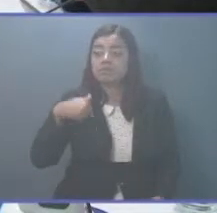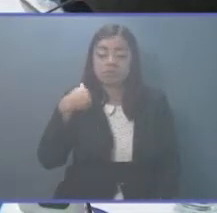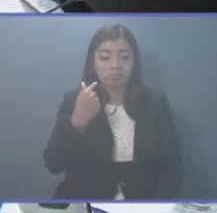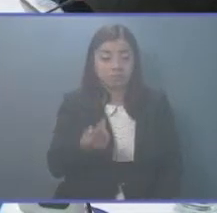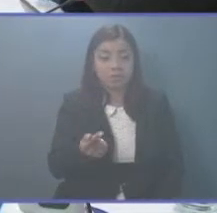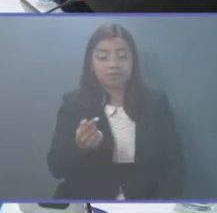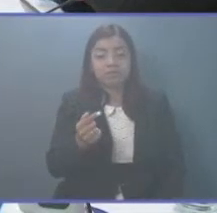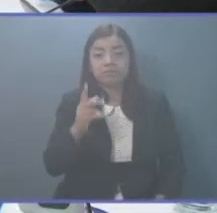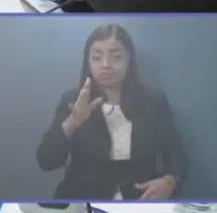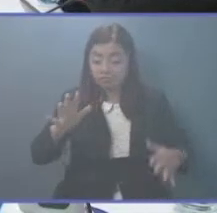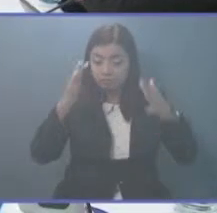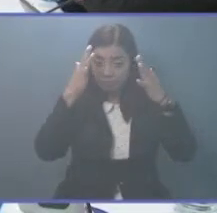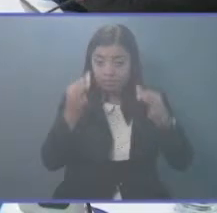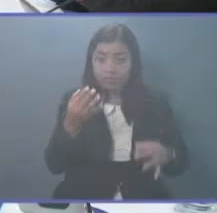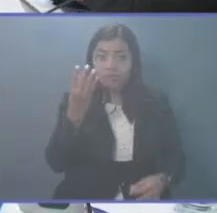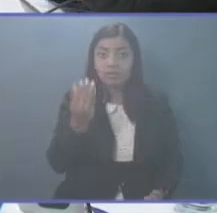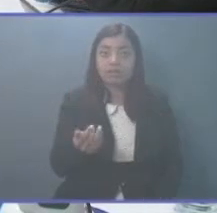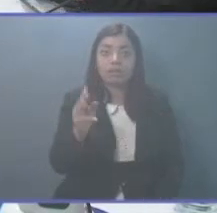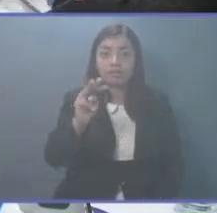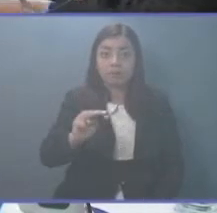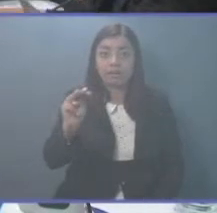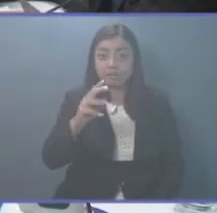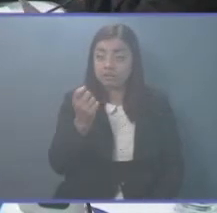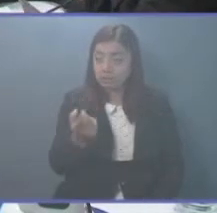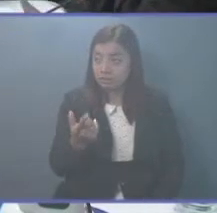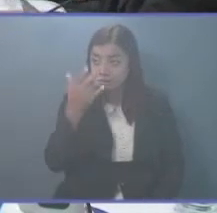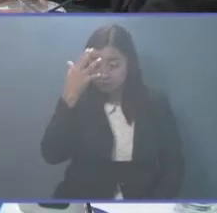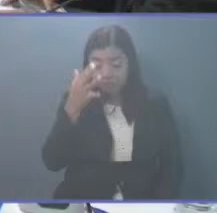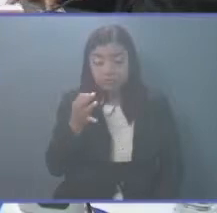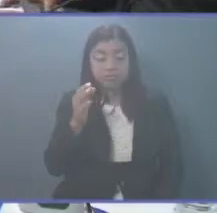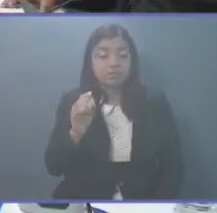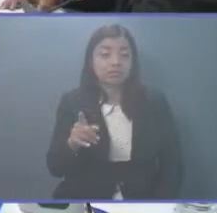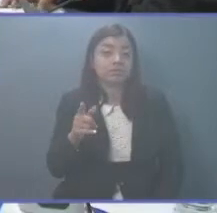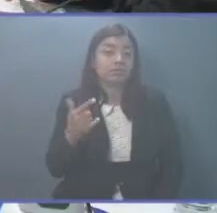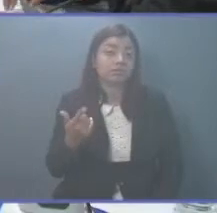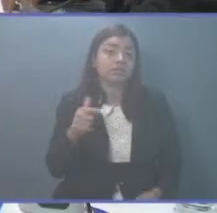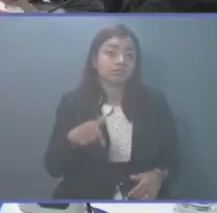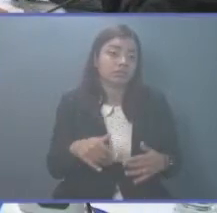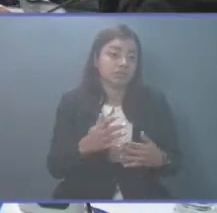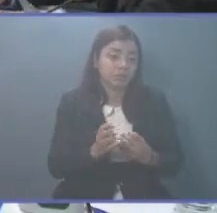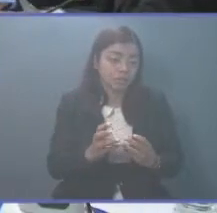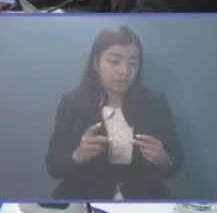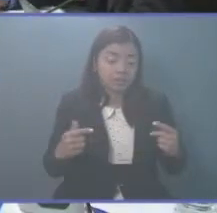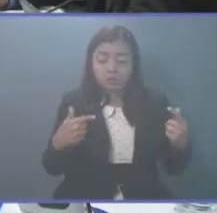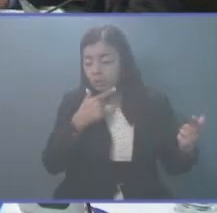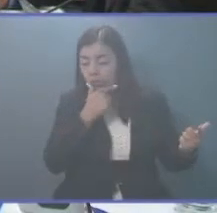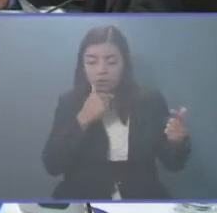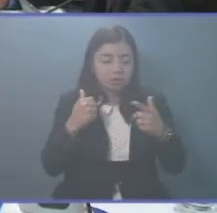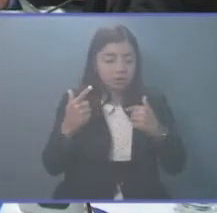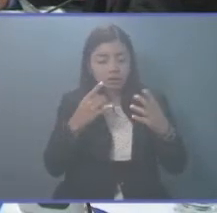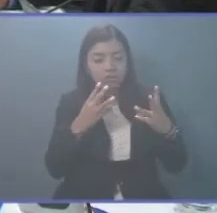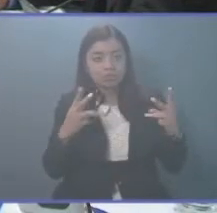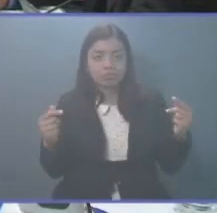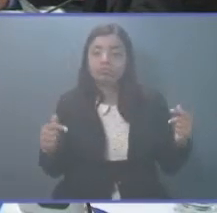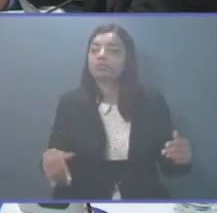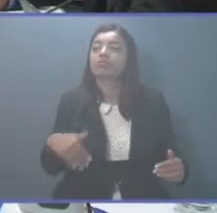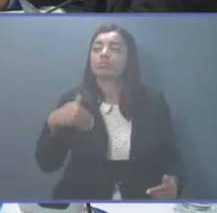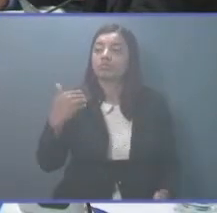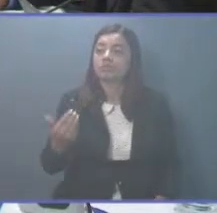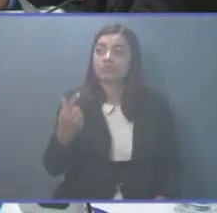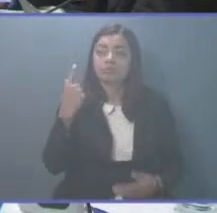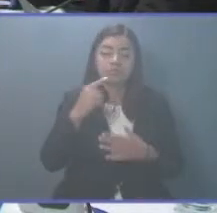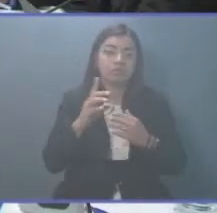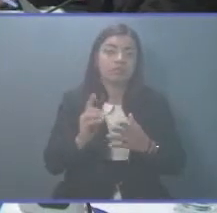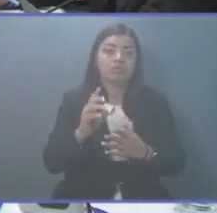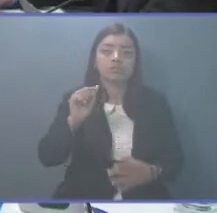traigamos decisión para el próximo martes. Ya hoy, esto era para disipar todas las dudas y escuchemos al diputado